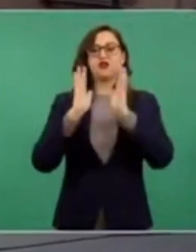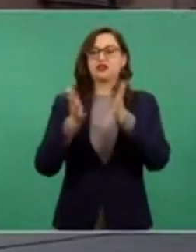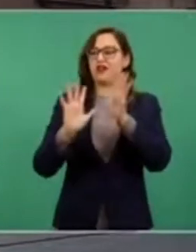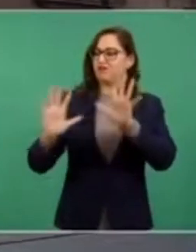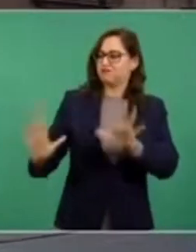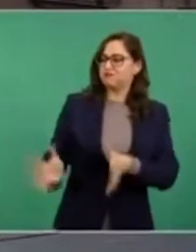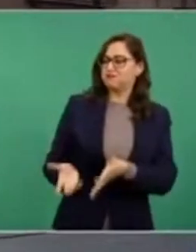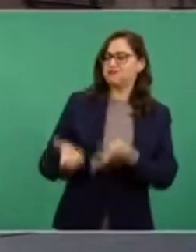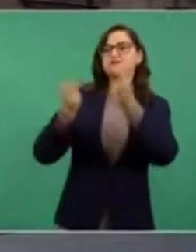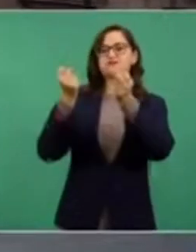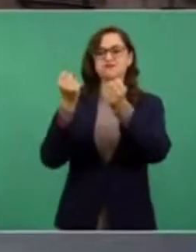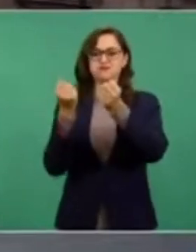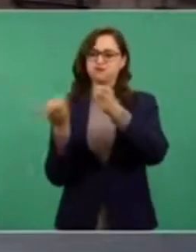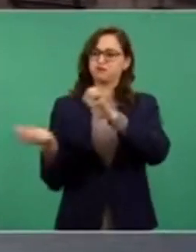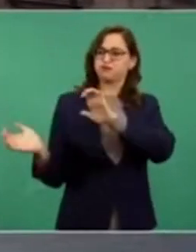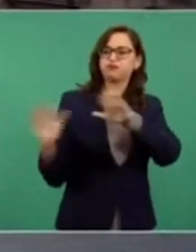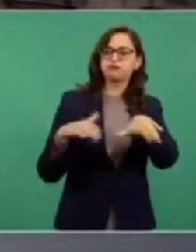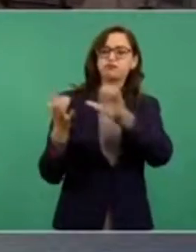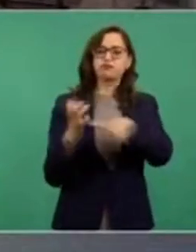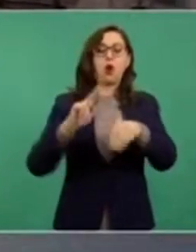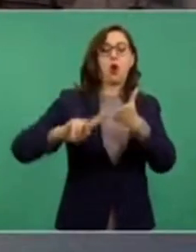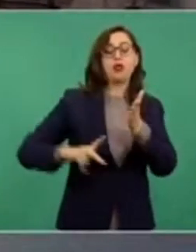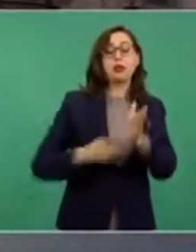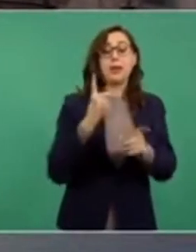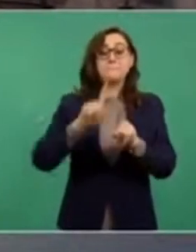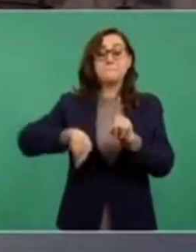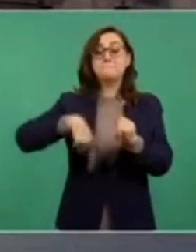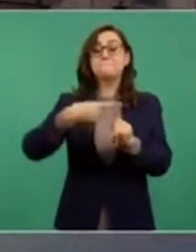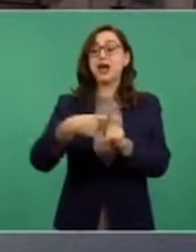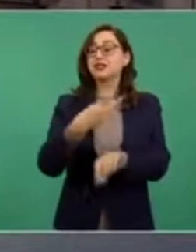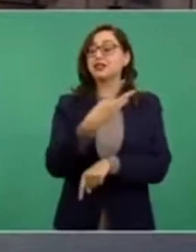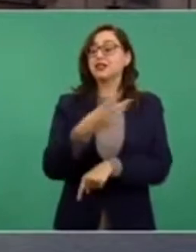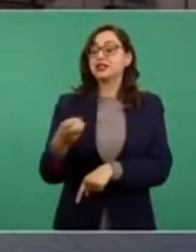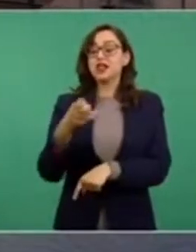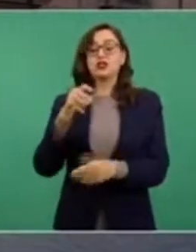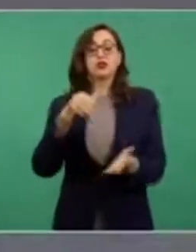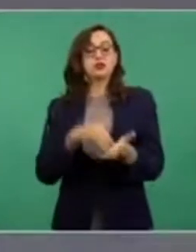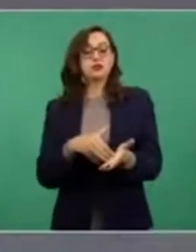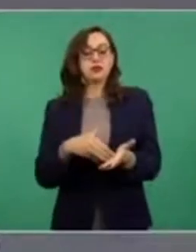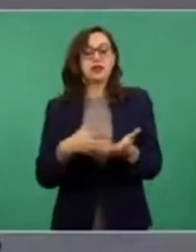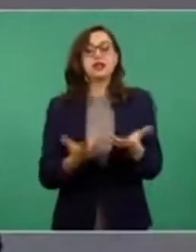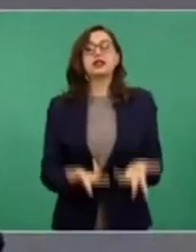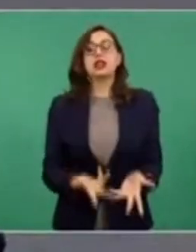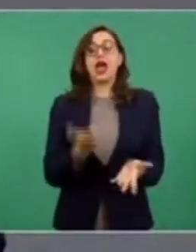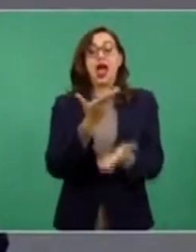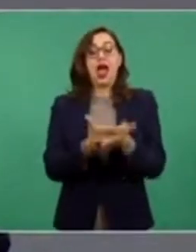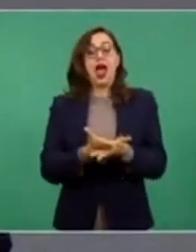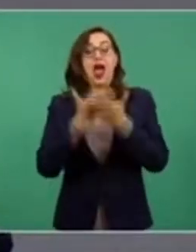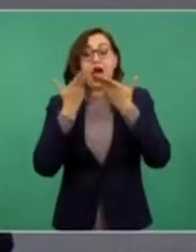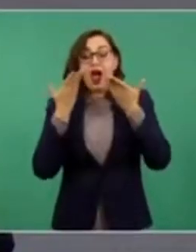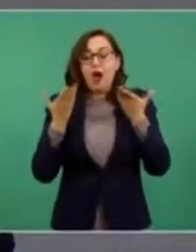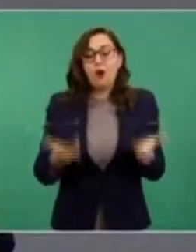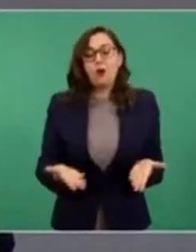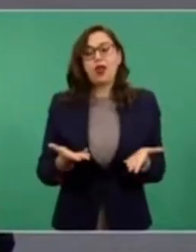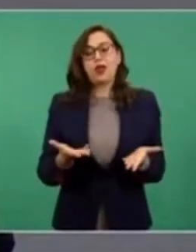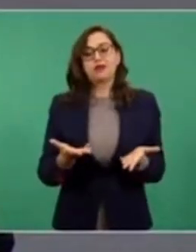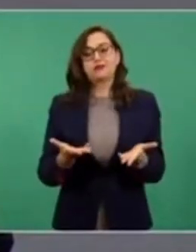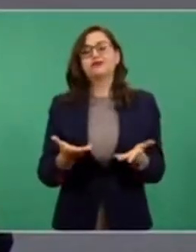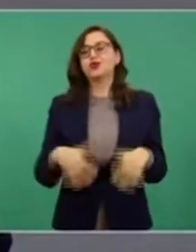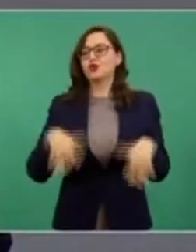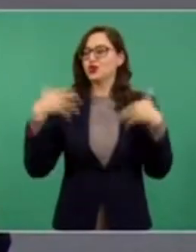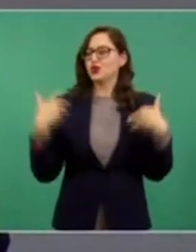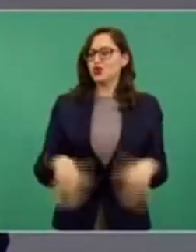320.000 puestos adicionales, de modo que ahora se tiene la cifra más alta de